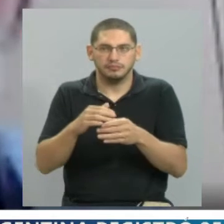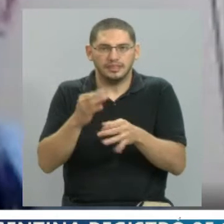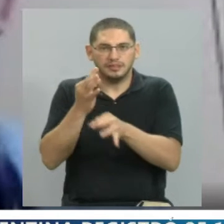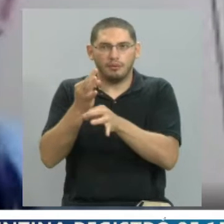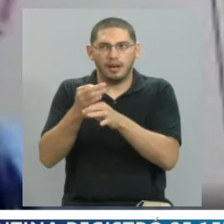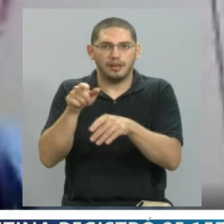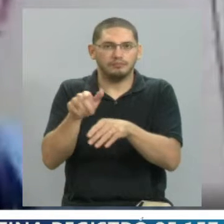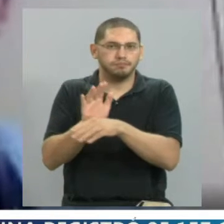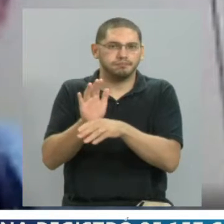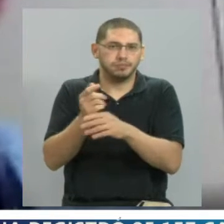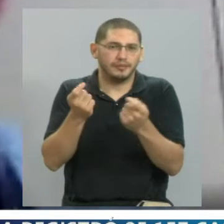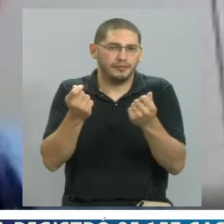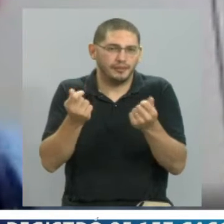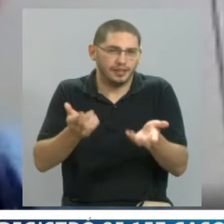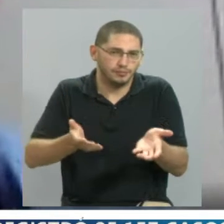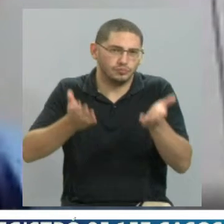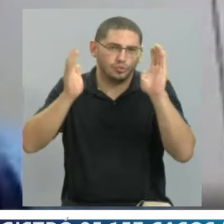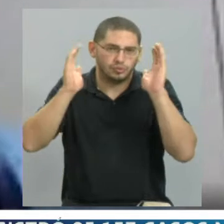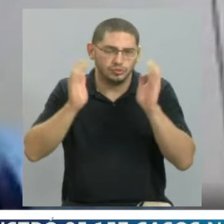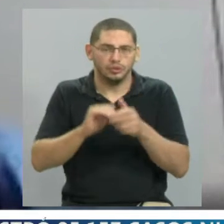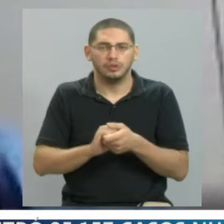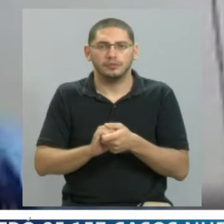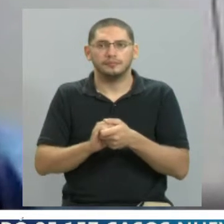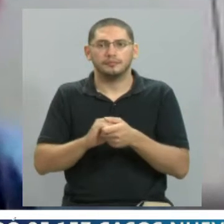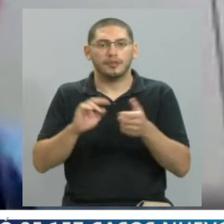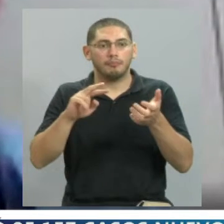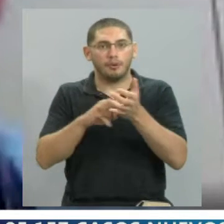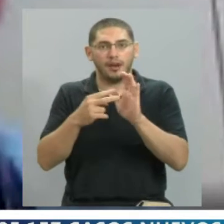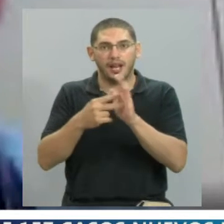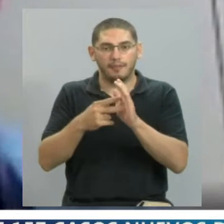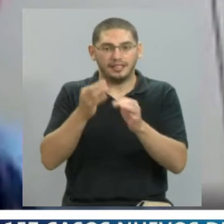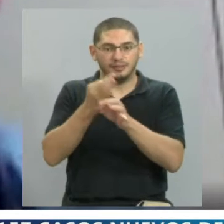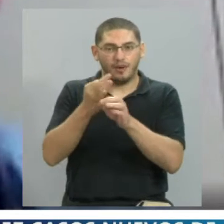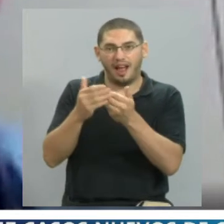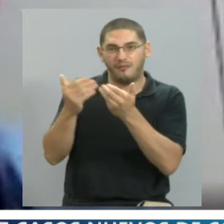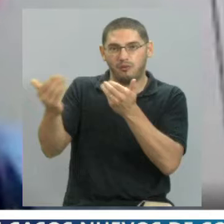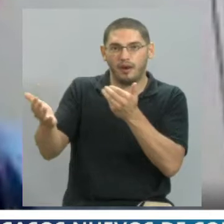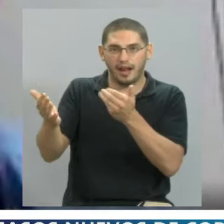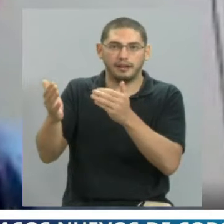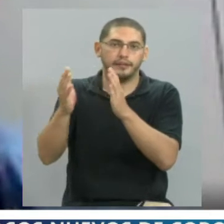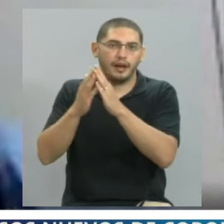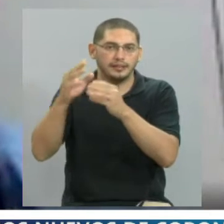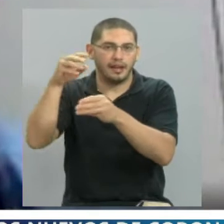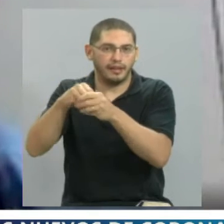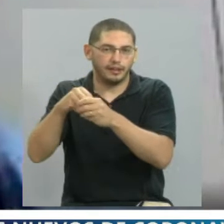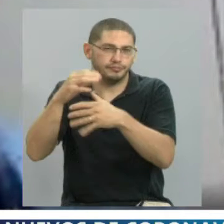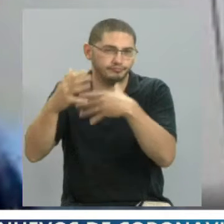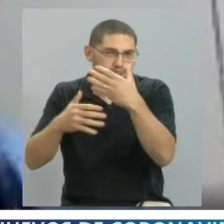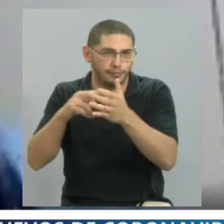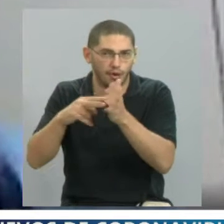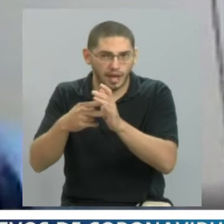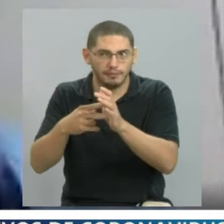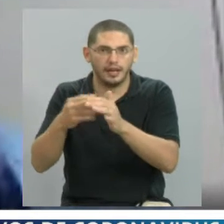más cuanto peor es la condición socioeconómica fuera de la escuela. Entonces, en realidad, esto